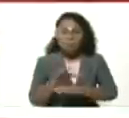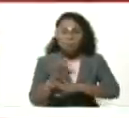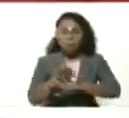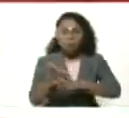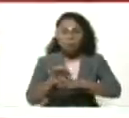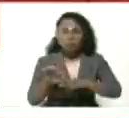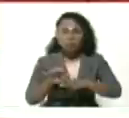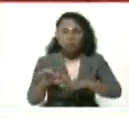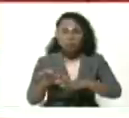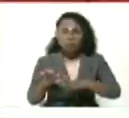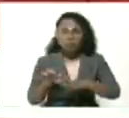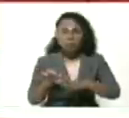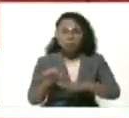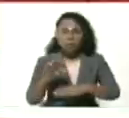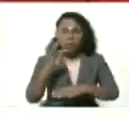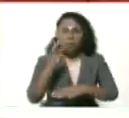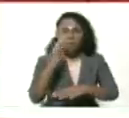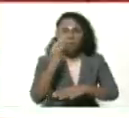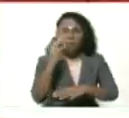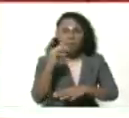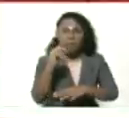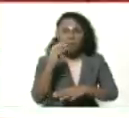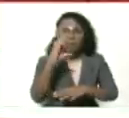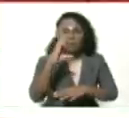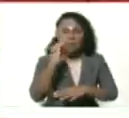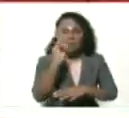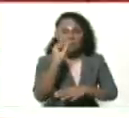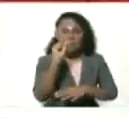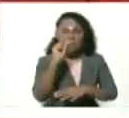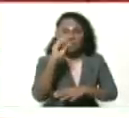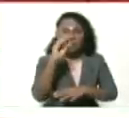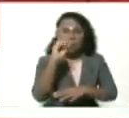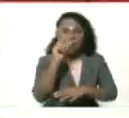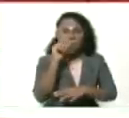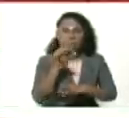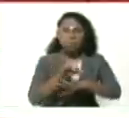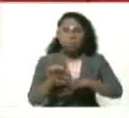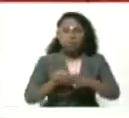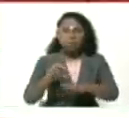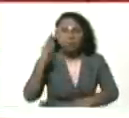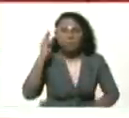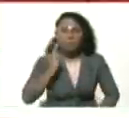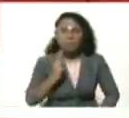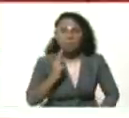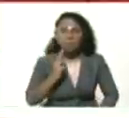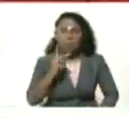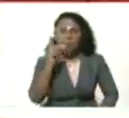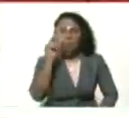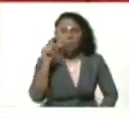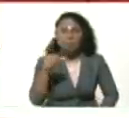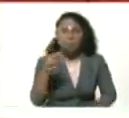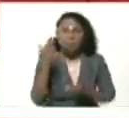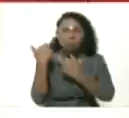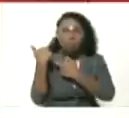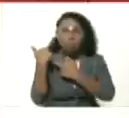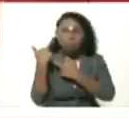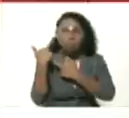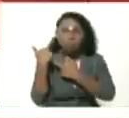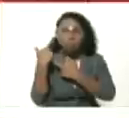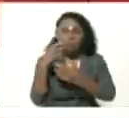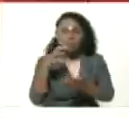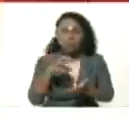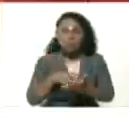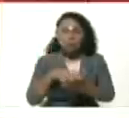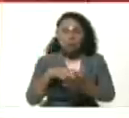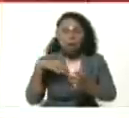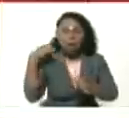municipio Francisco Javier Pulgar, Rafael Bracho, municipio Simón Bolívar, Josep Parra. Estado